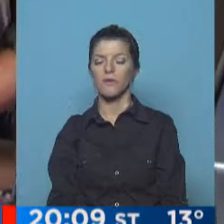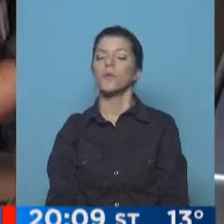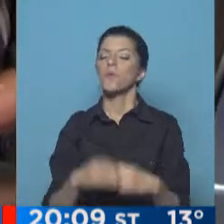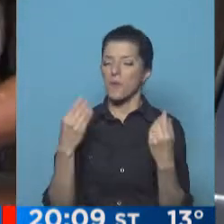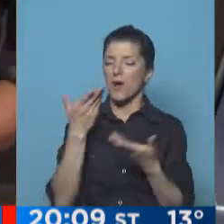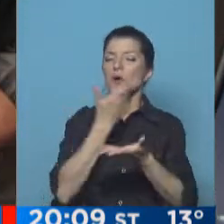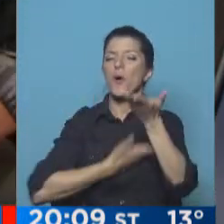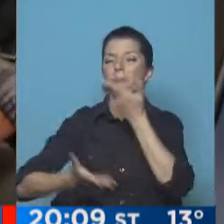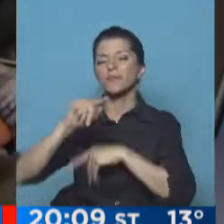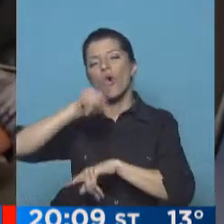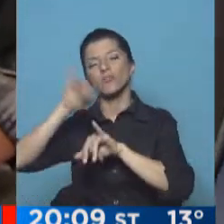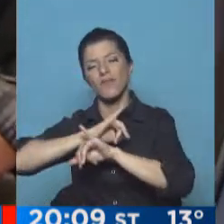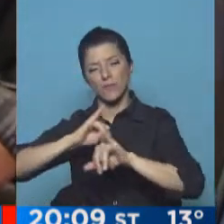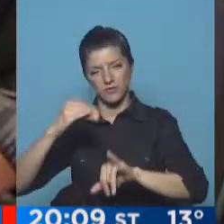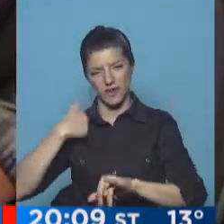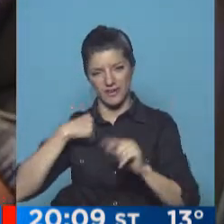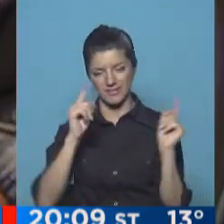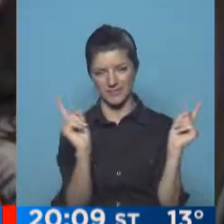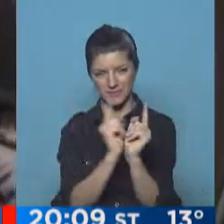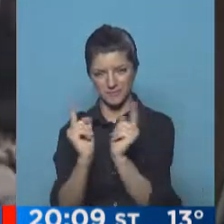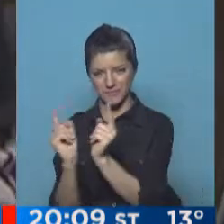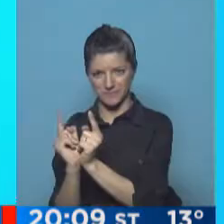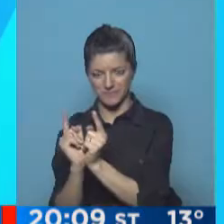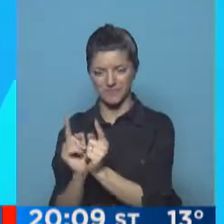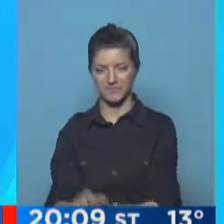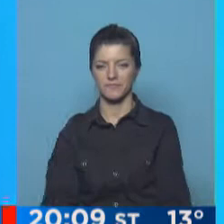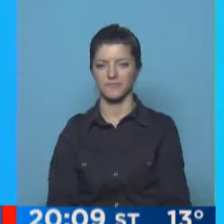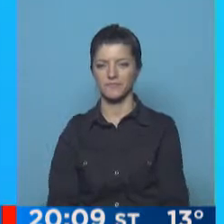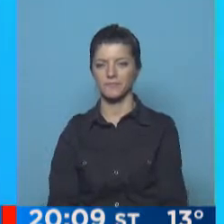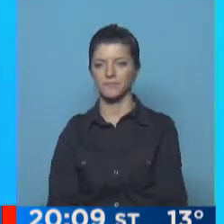Bien, compartimos ahora otras noticias nacionales a través de este contacto.